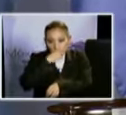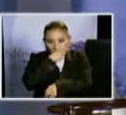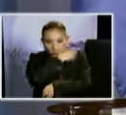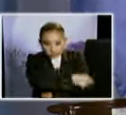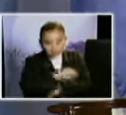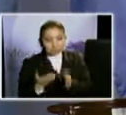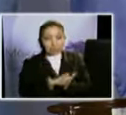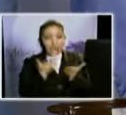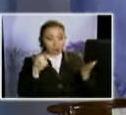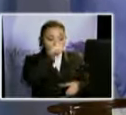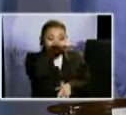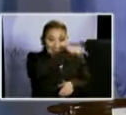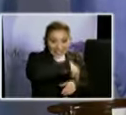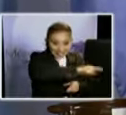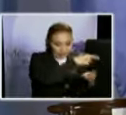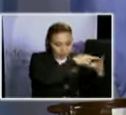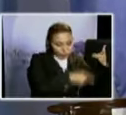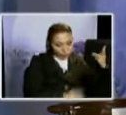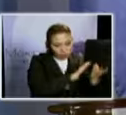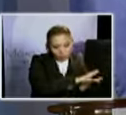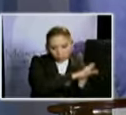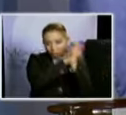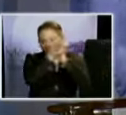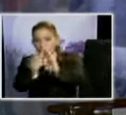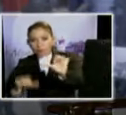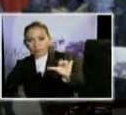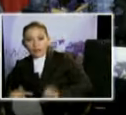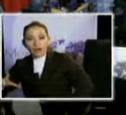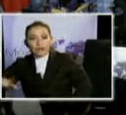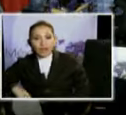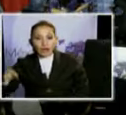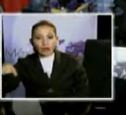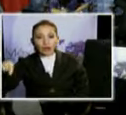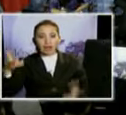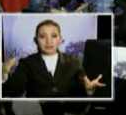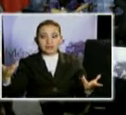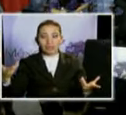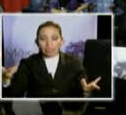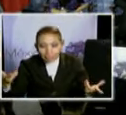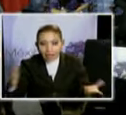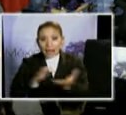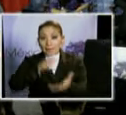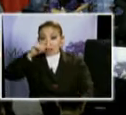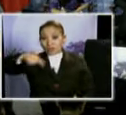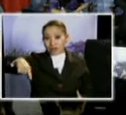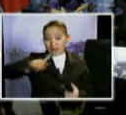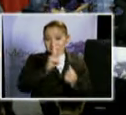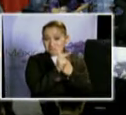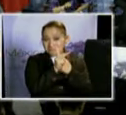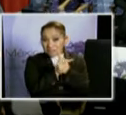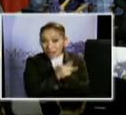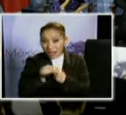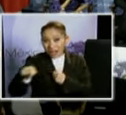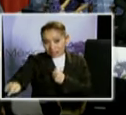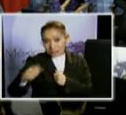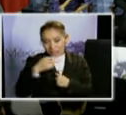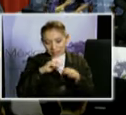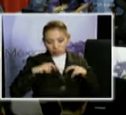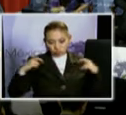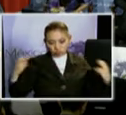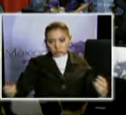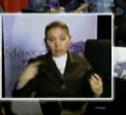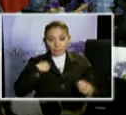de traducir eso a una política pública, porque yo creo que a final de cuentas la mayoría de los países que están en esta mesa